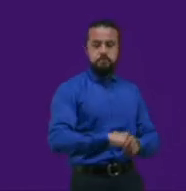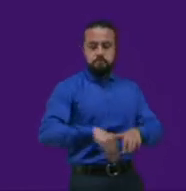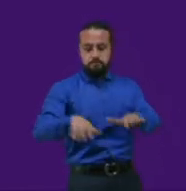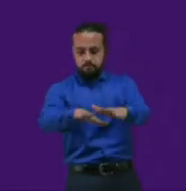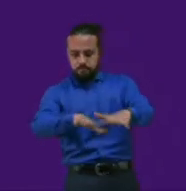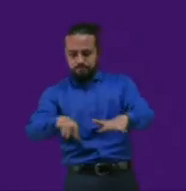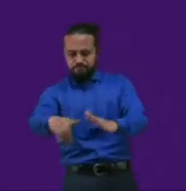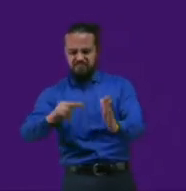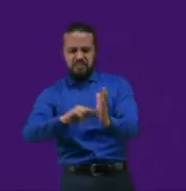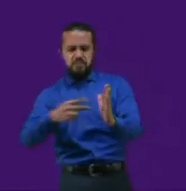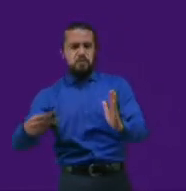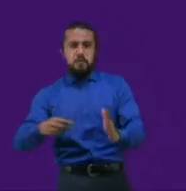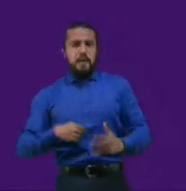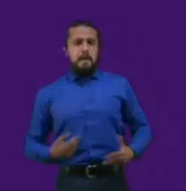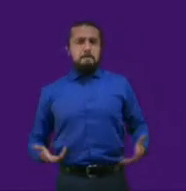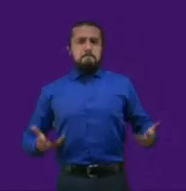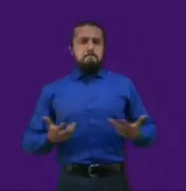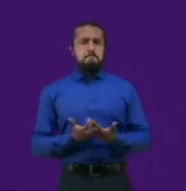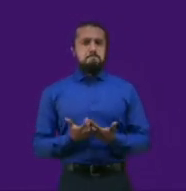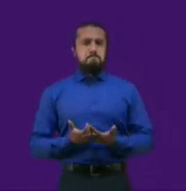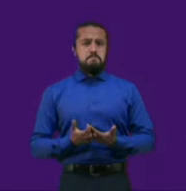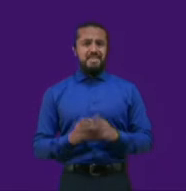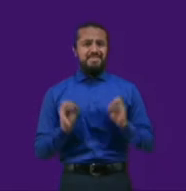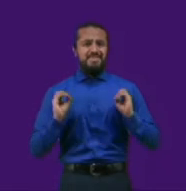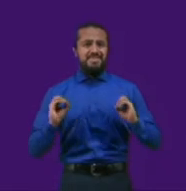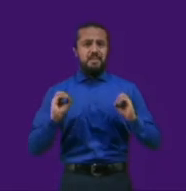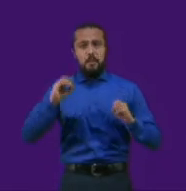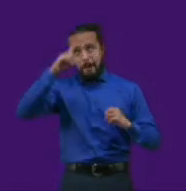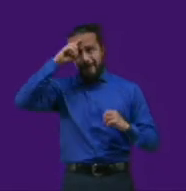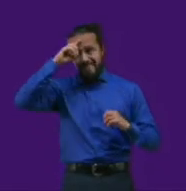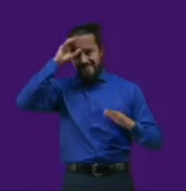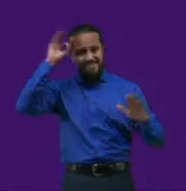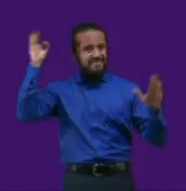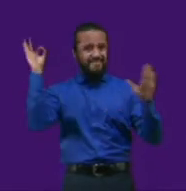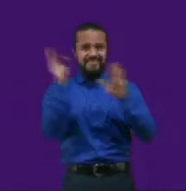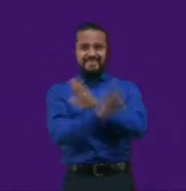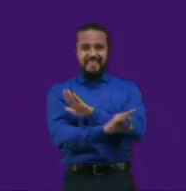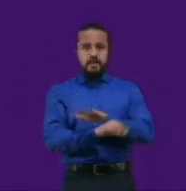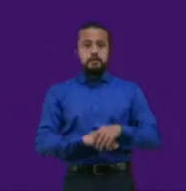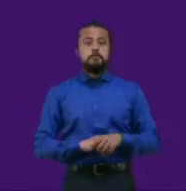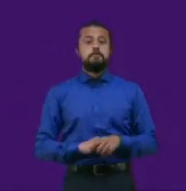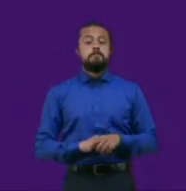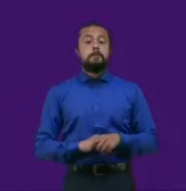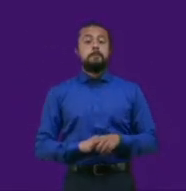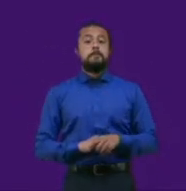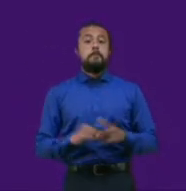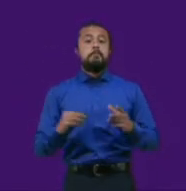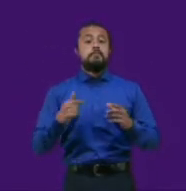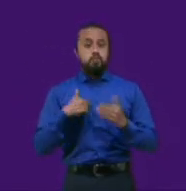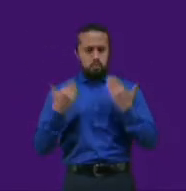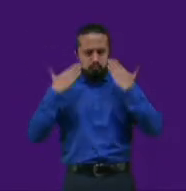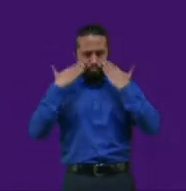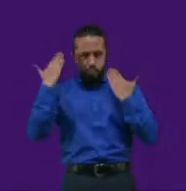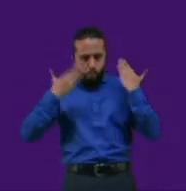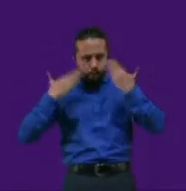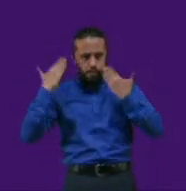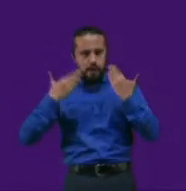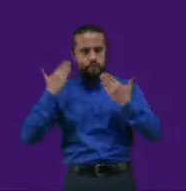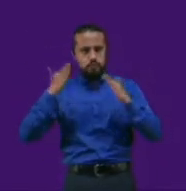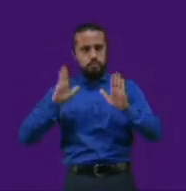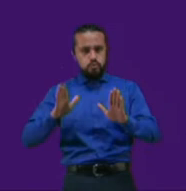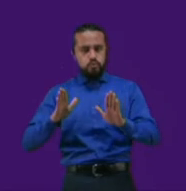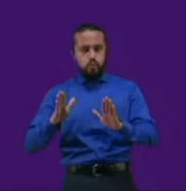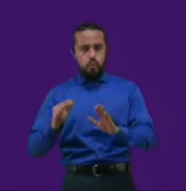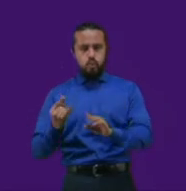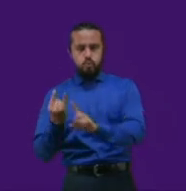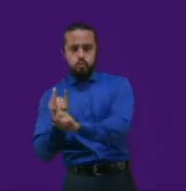tampoco sabía nada de tecnología en ese momento. Yo tuve que hacer pruebas del usuario, o sea, yo tuve que hacer las